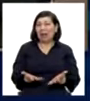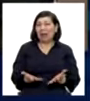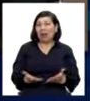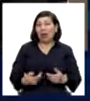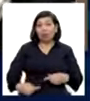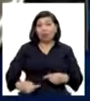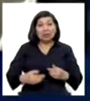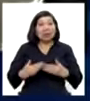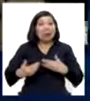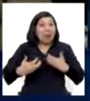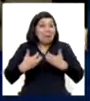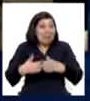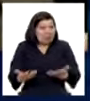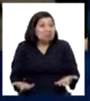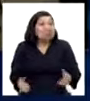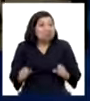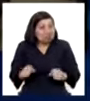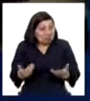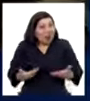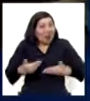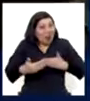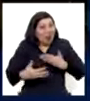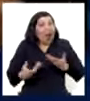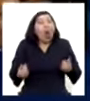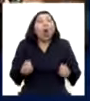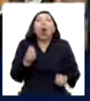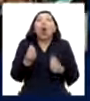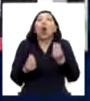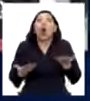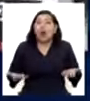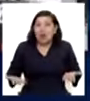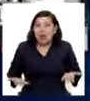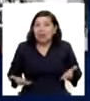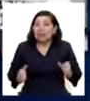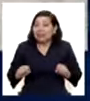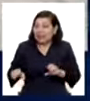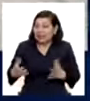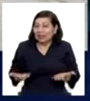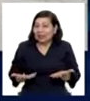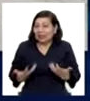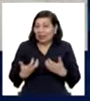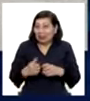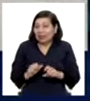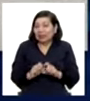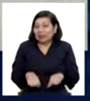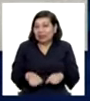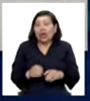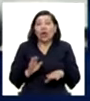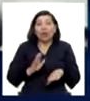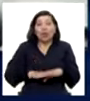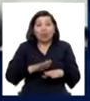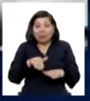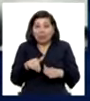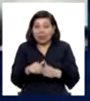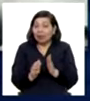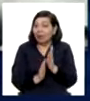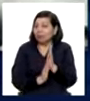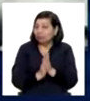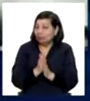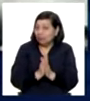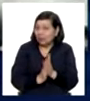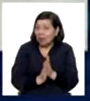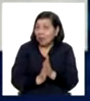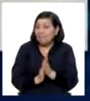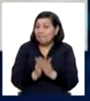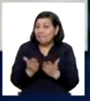la competencia entre empresas, sino en la forma que se hace empresa en nuestro país, sobre todo si es que estamos aspirando